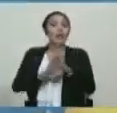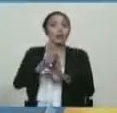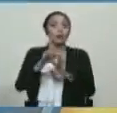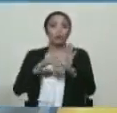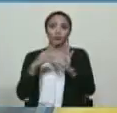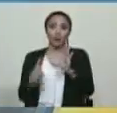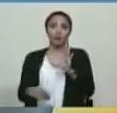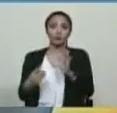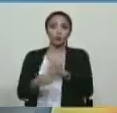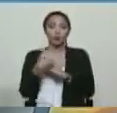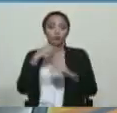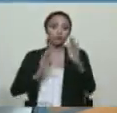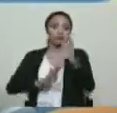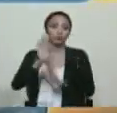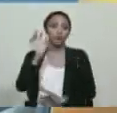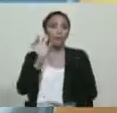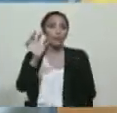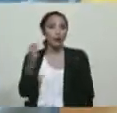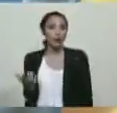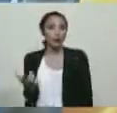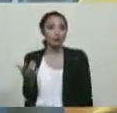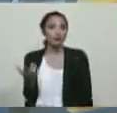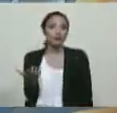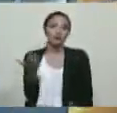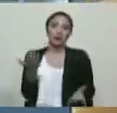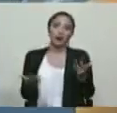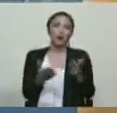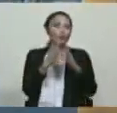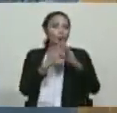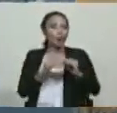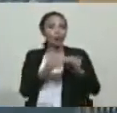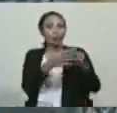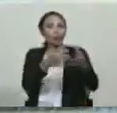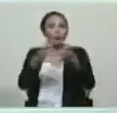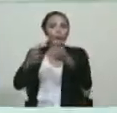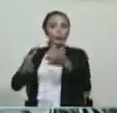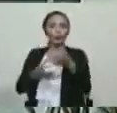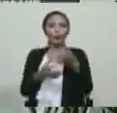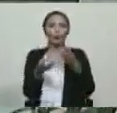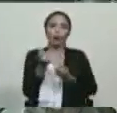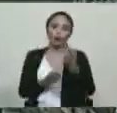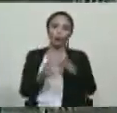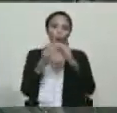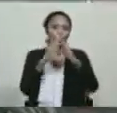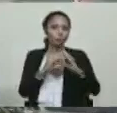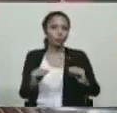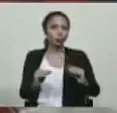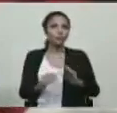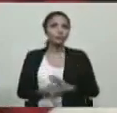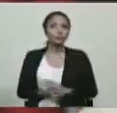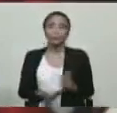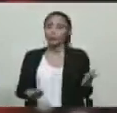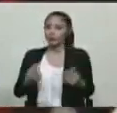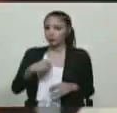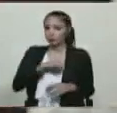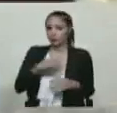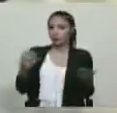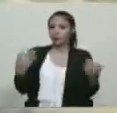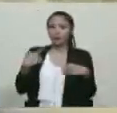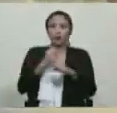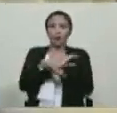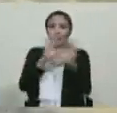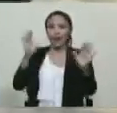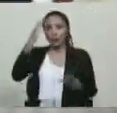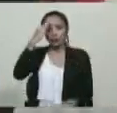nuestra patria, con el desarrollo, obviamente, de estos motores económicos. Así que sabemos que el futuro de Venezuela